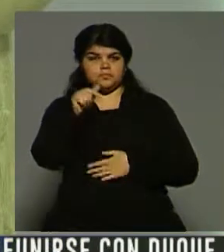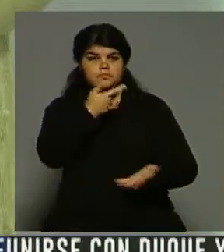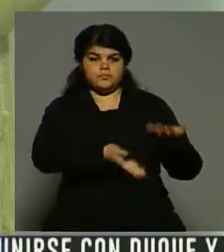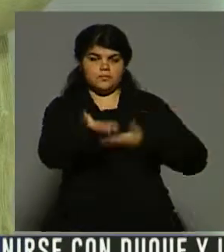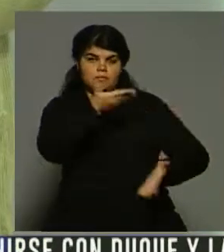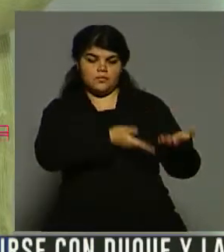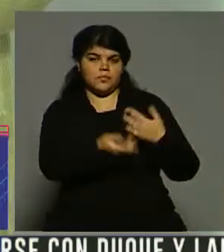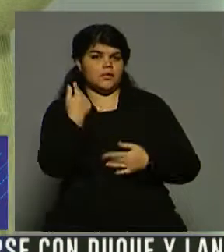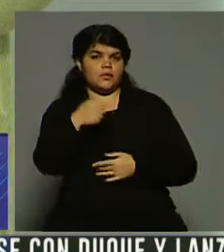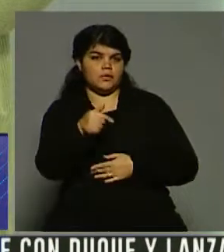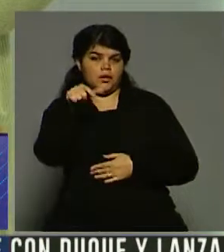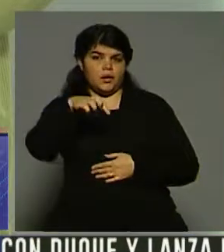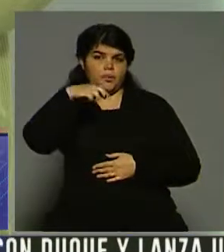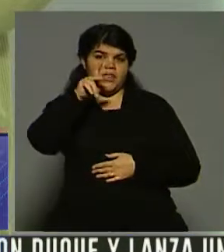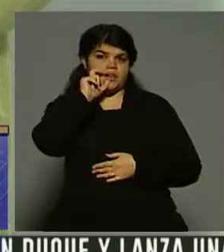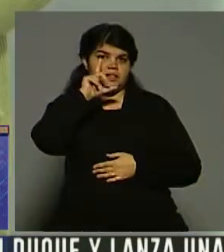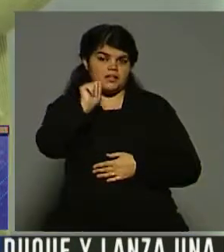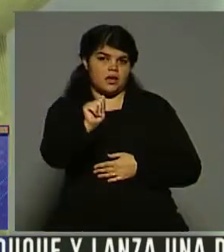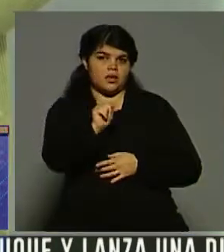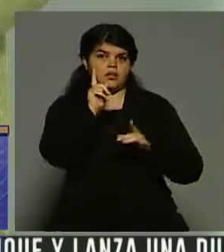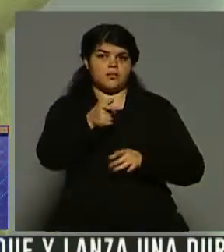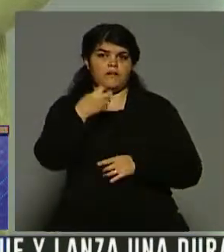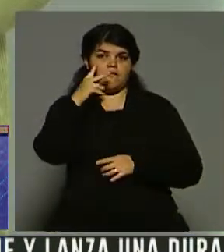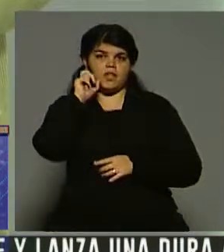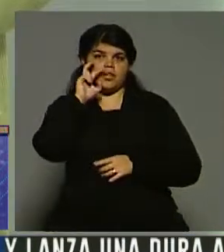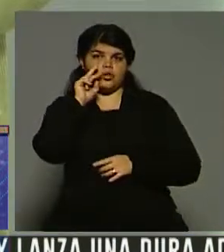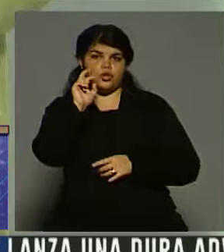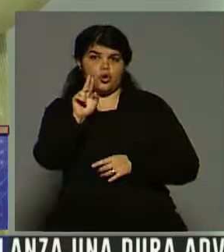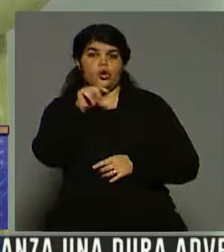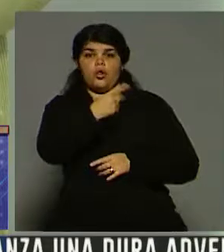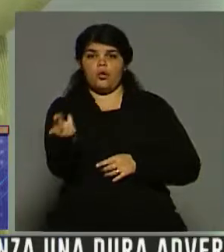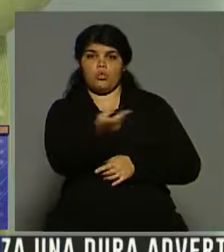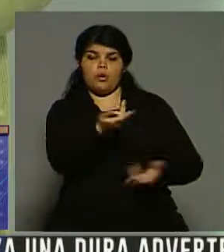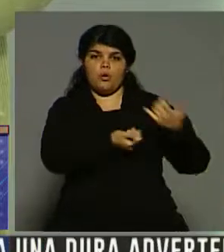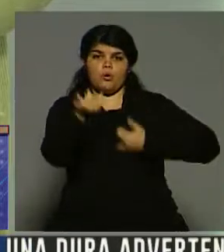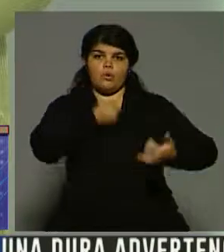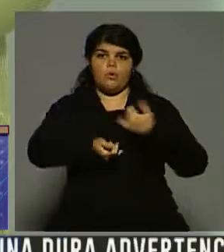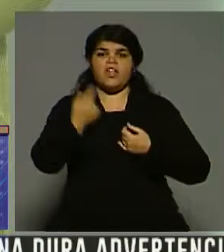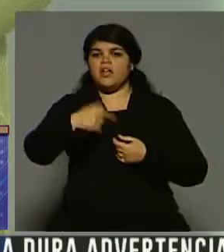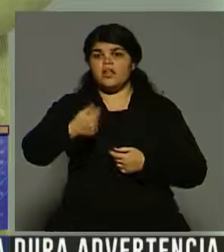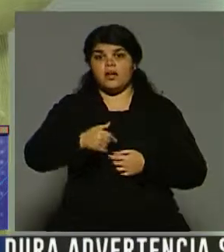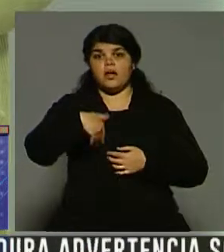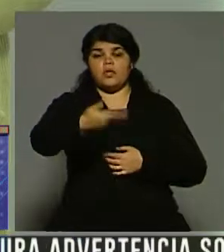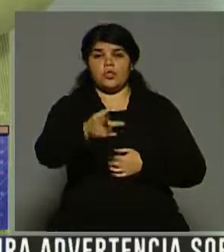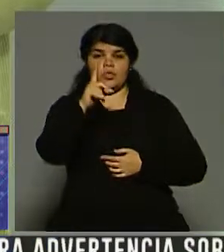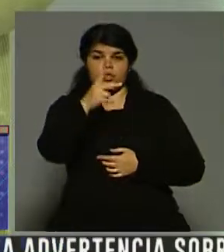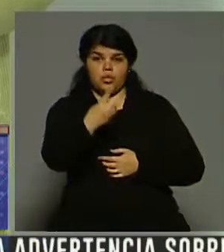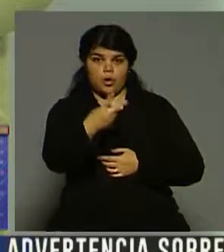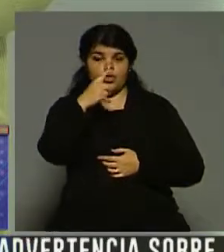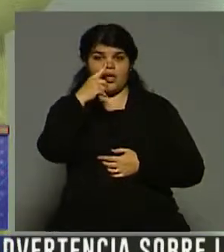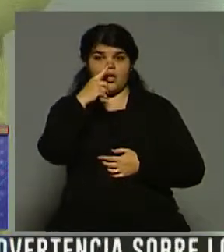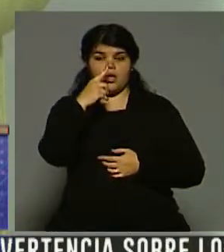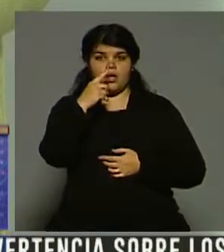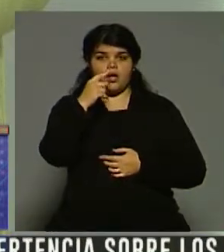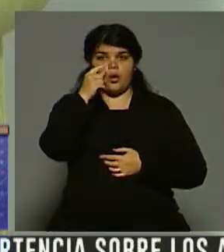Compartíamos lo que decía Patricia Fadel y Víctor Dávila en relación a esto que va a suceder a partir del 2 de junio, en donde va a ocupar